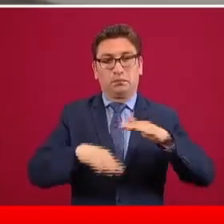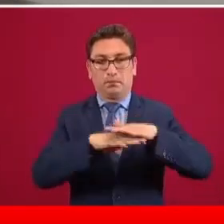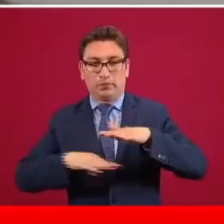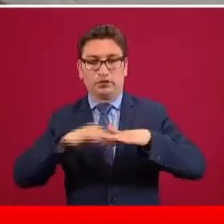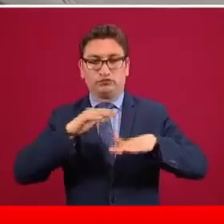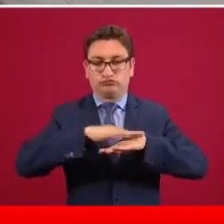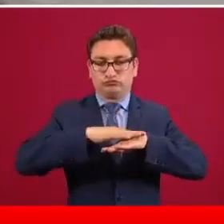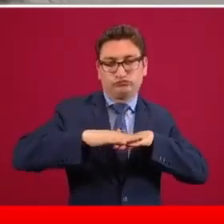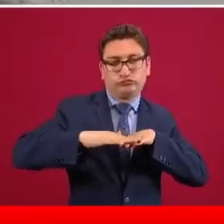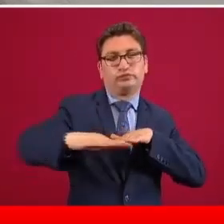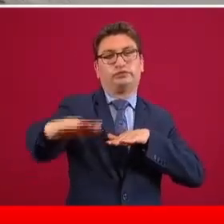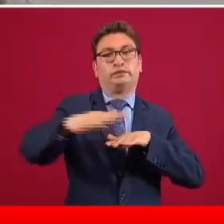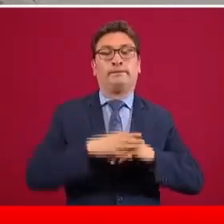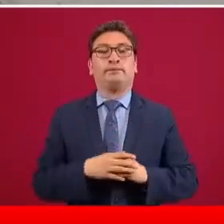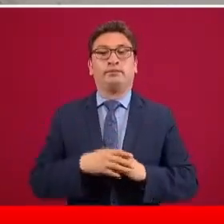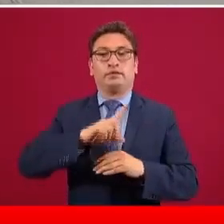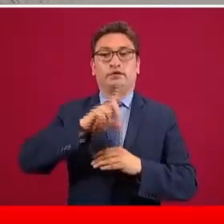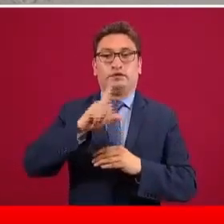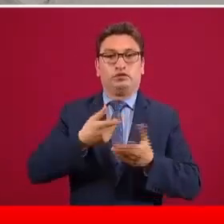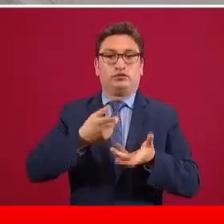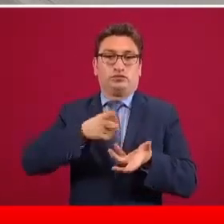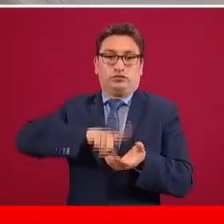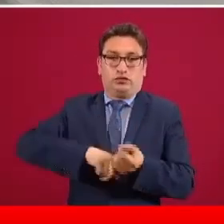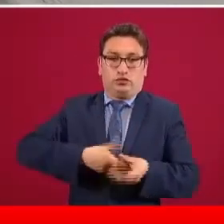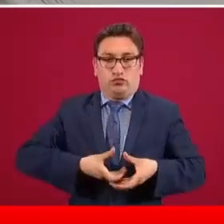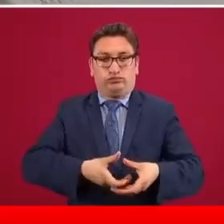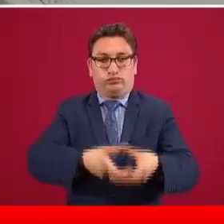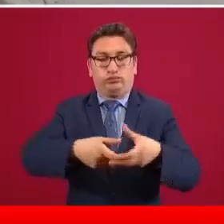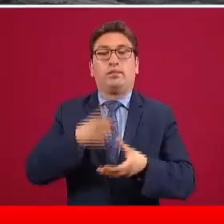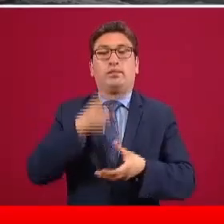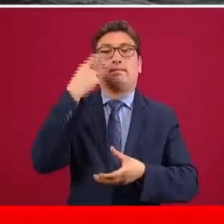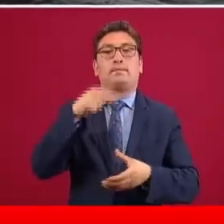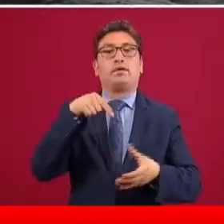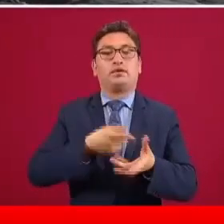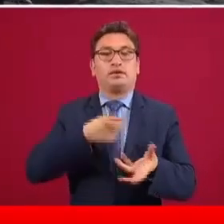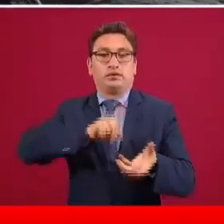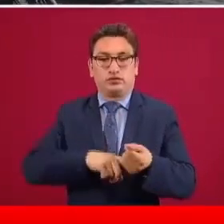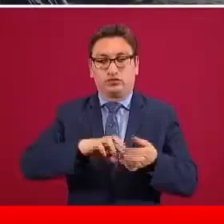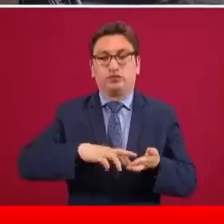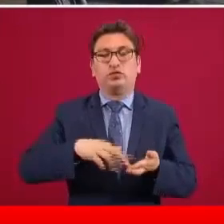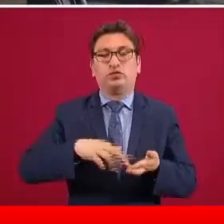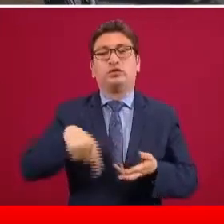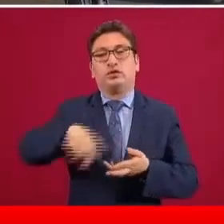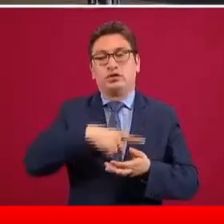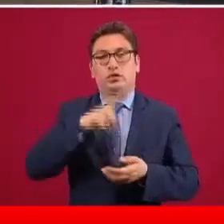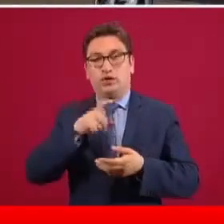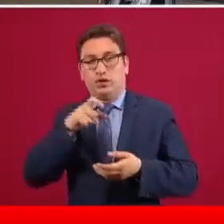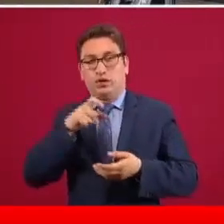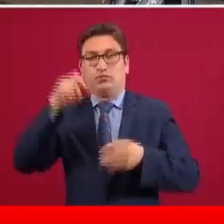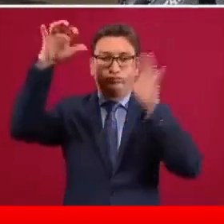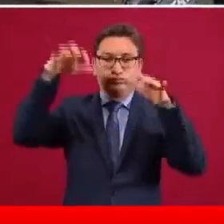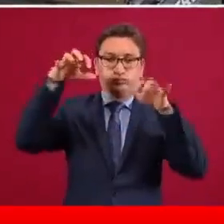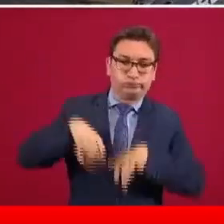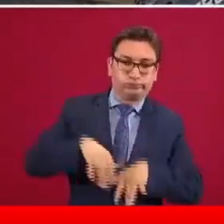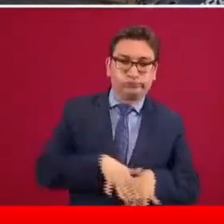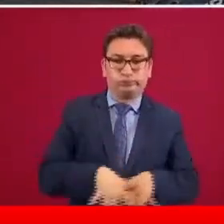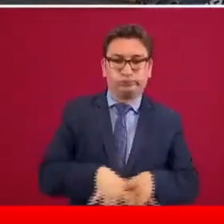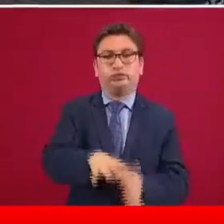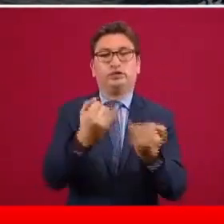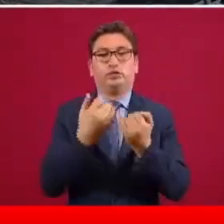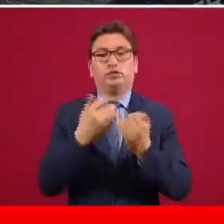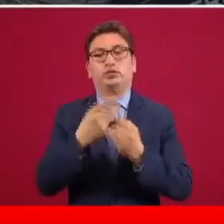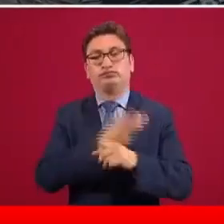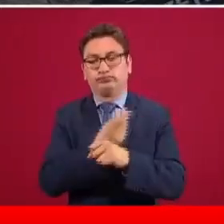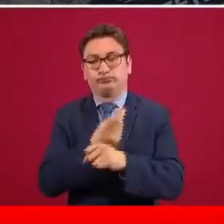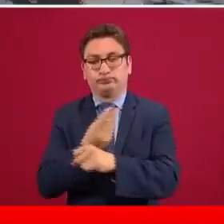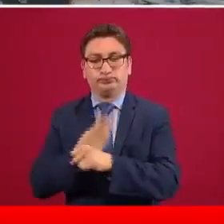base hidráulica e instalaciones de tubería de concreto para alojar redes y conducción de drenaje pluvial, además de trabajos de